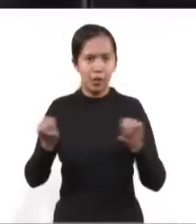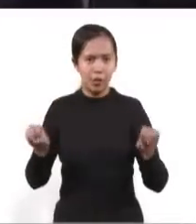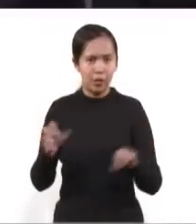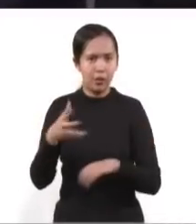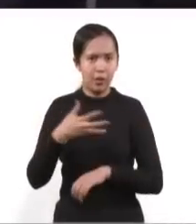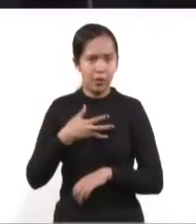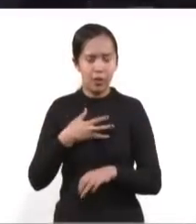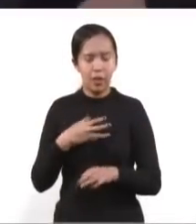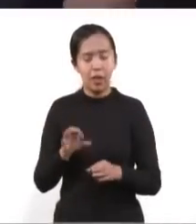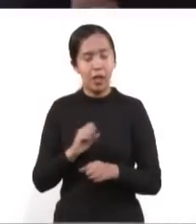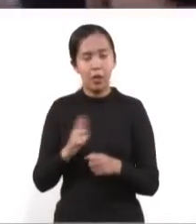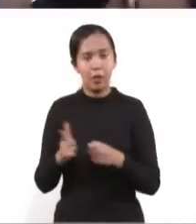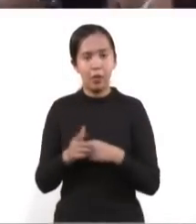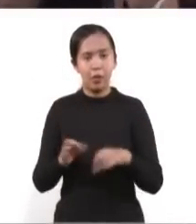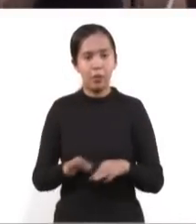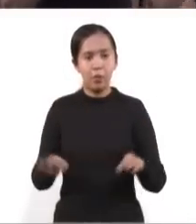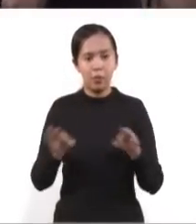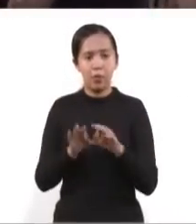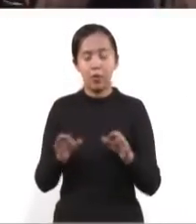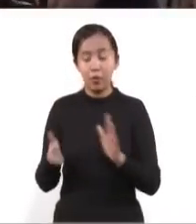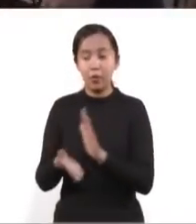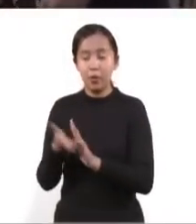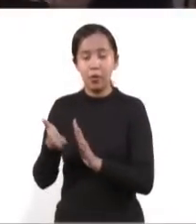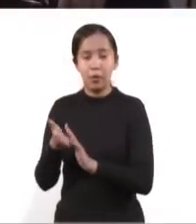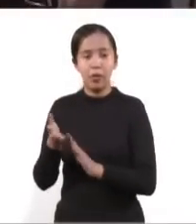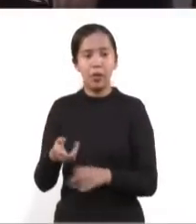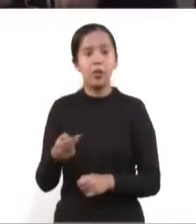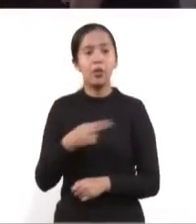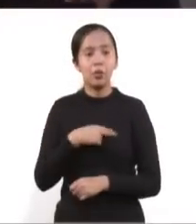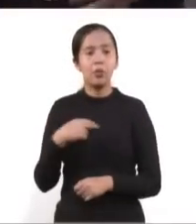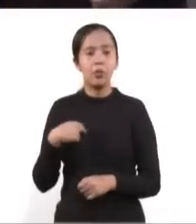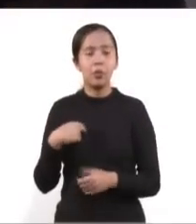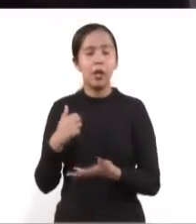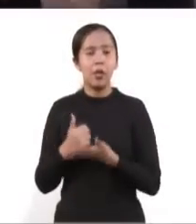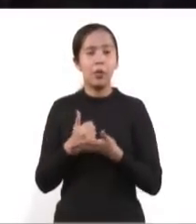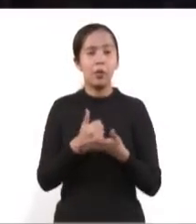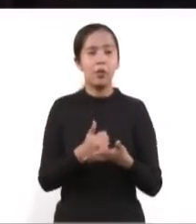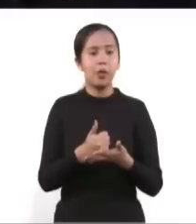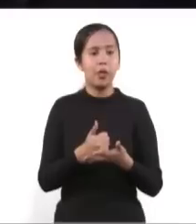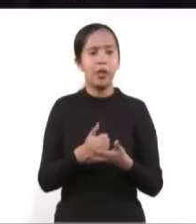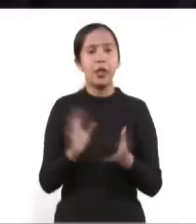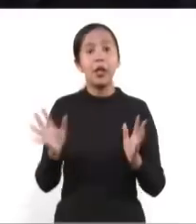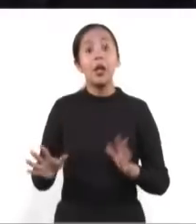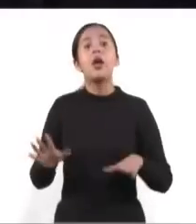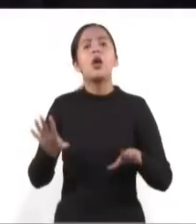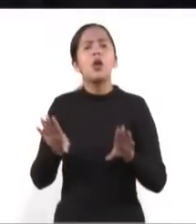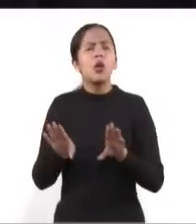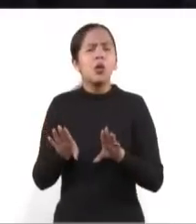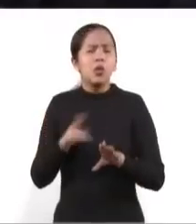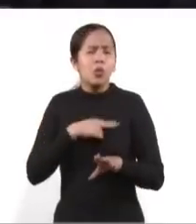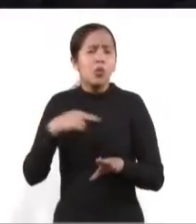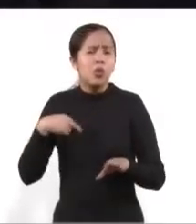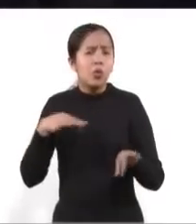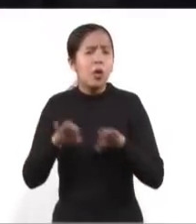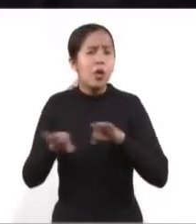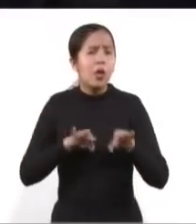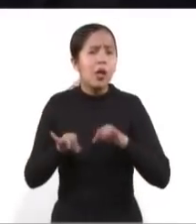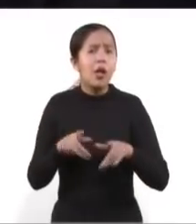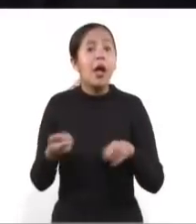parte importante ya estaba ejecutada la obra, entonces no dimos con la obra molestias a la ciudadanía. Ni cuenta se dieron porque trabajábamos de noche en las